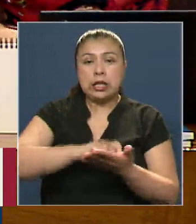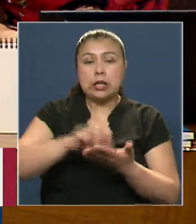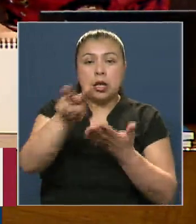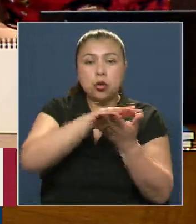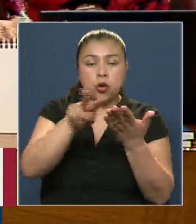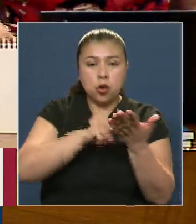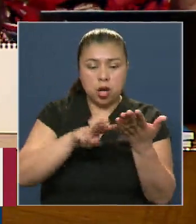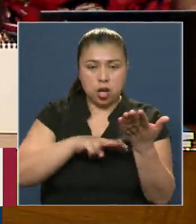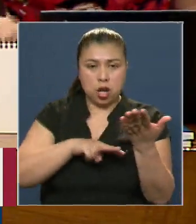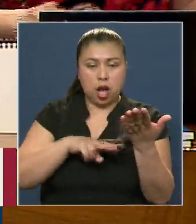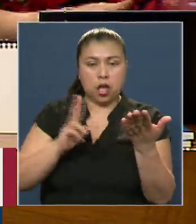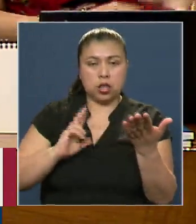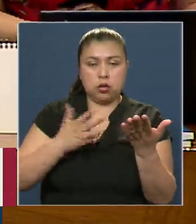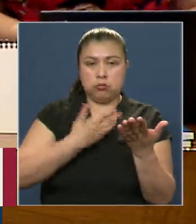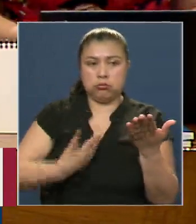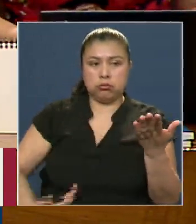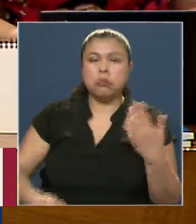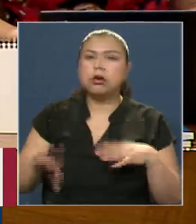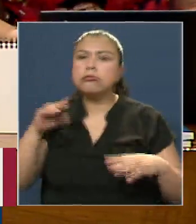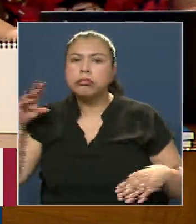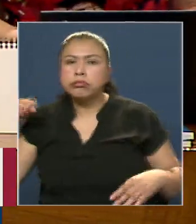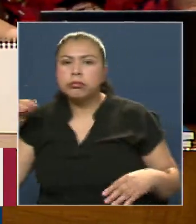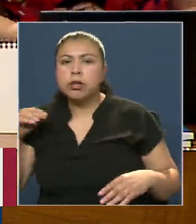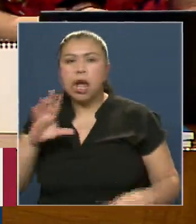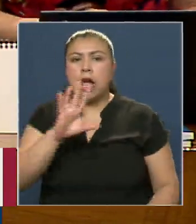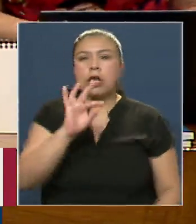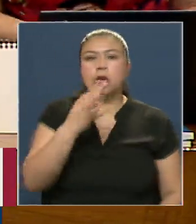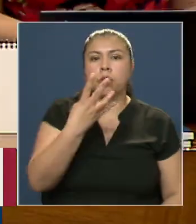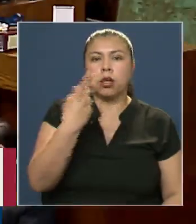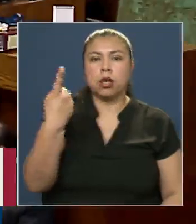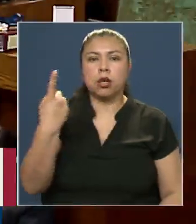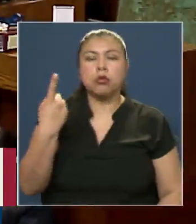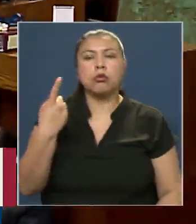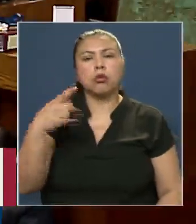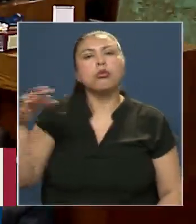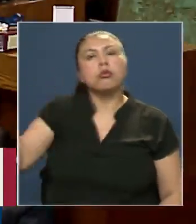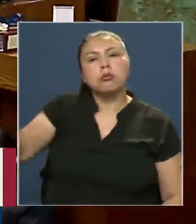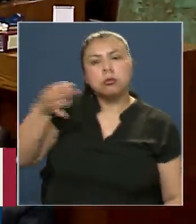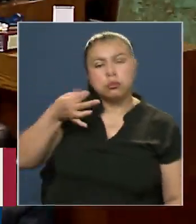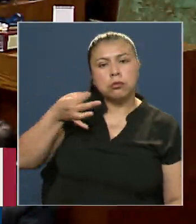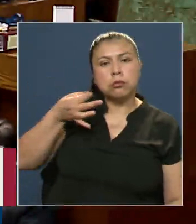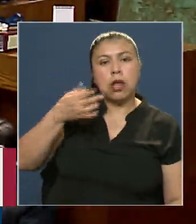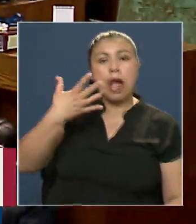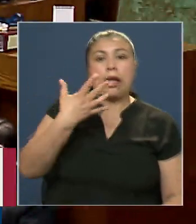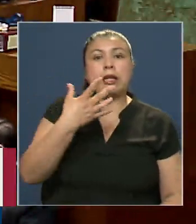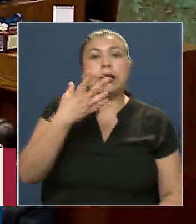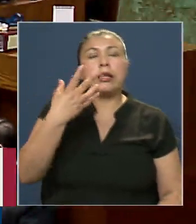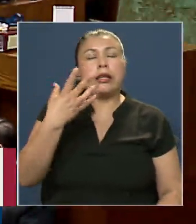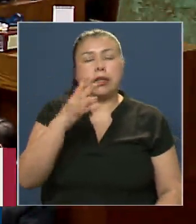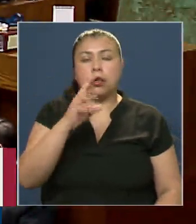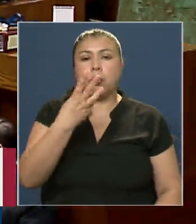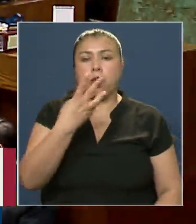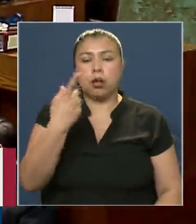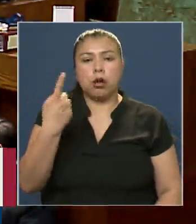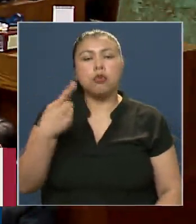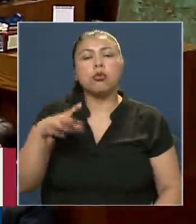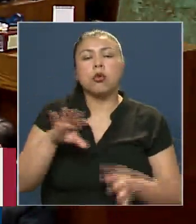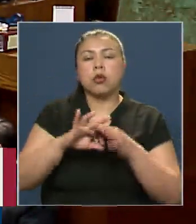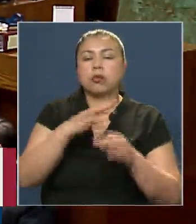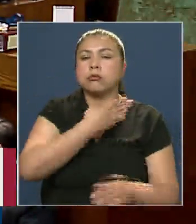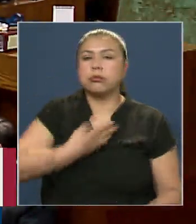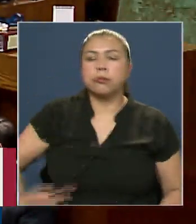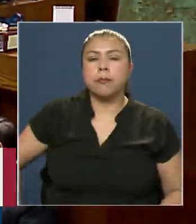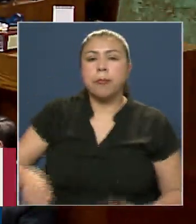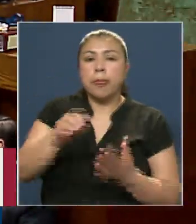a su parte dispositiva. 541 me señalan. 541. Gracias, presidente.